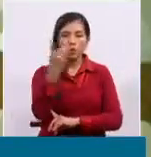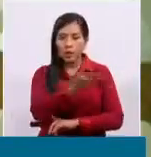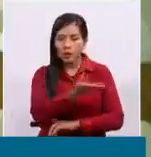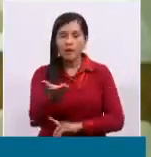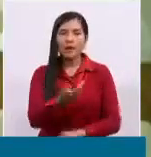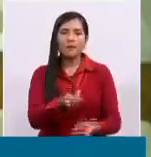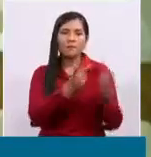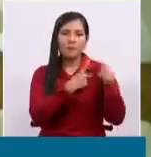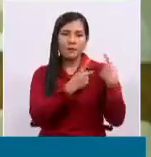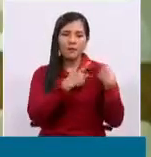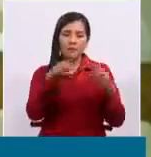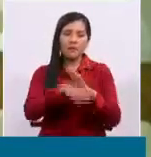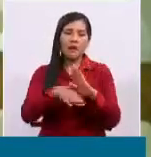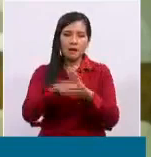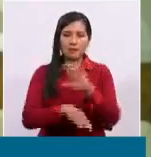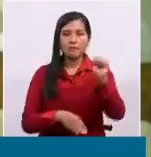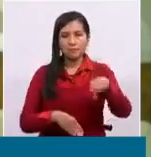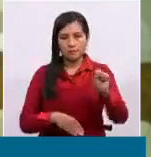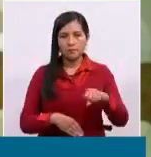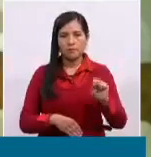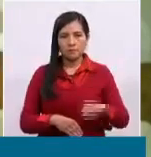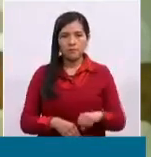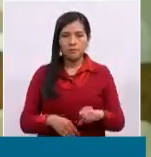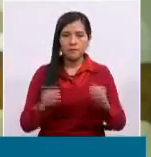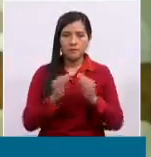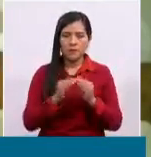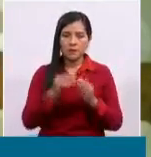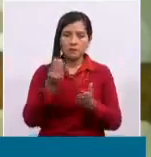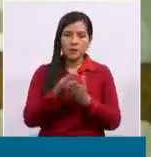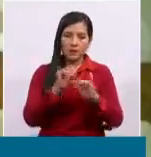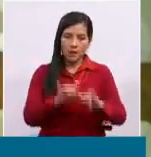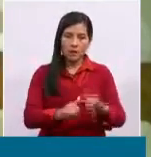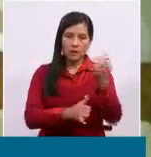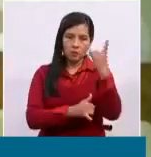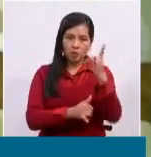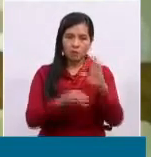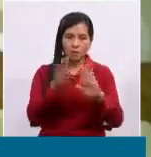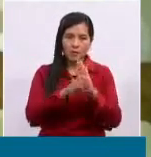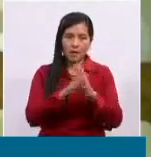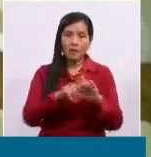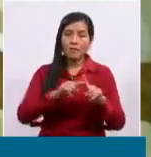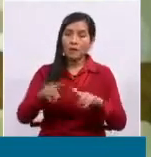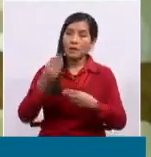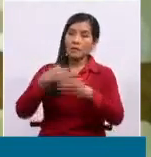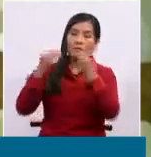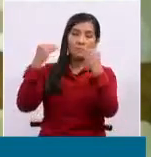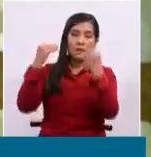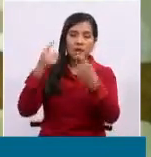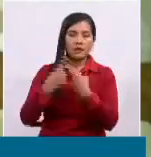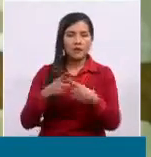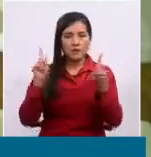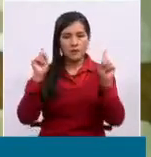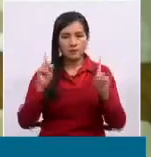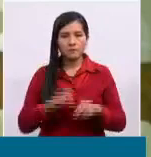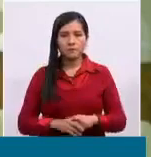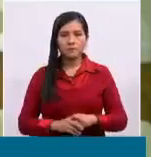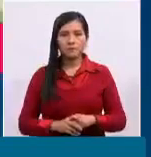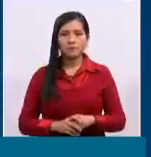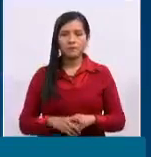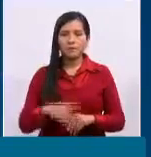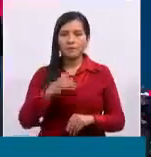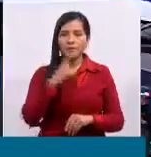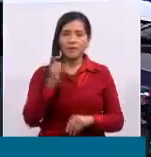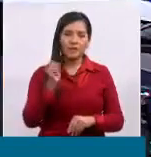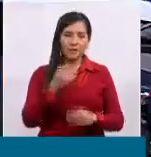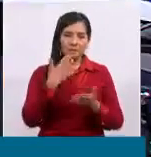bolivianos. Entonces sí va a haber una diferencia entre el precio nacional y el precio de un producto importado. Bien, la